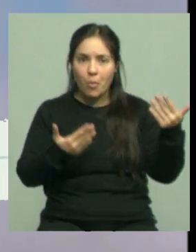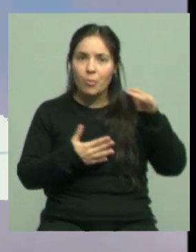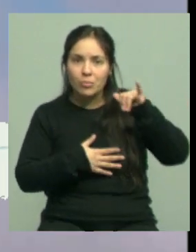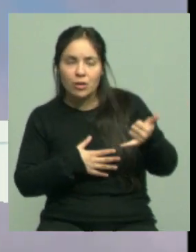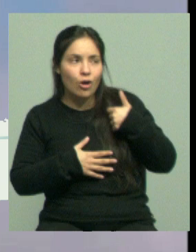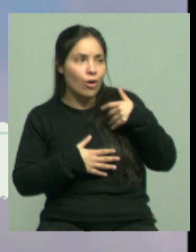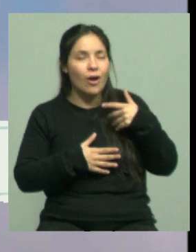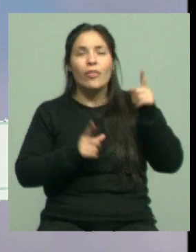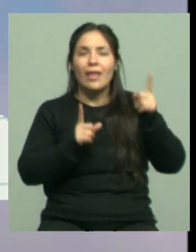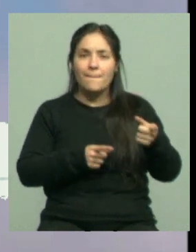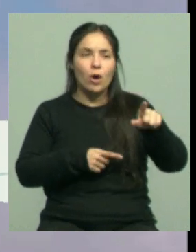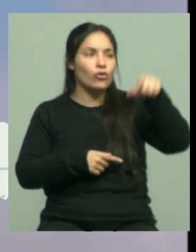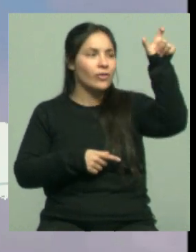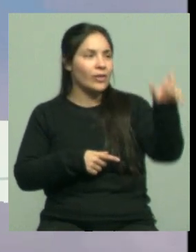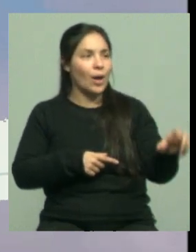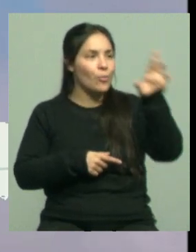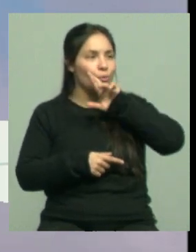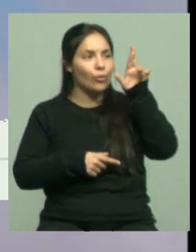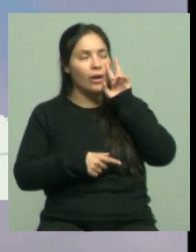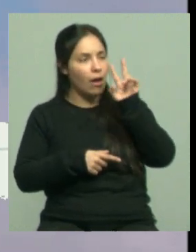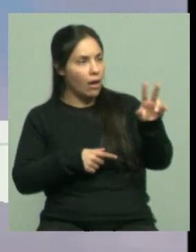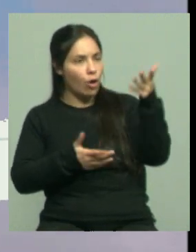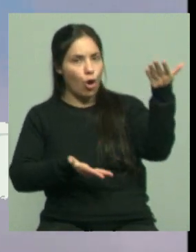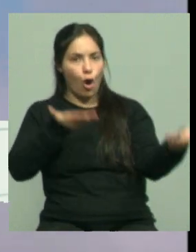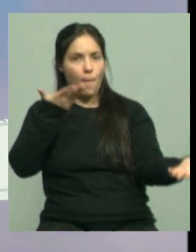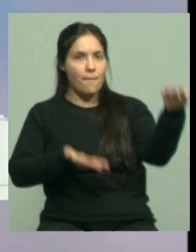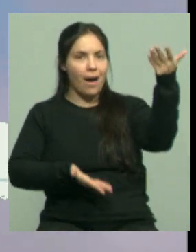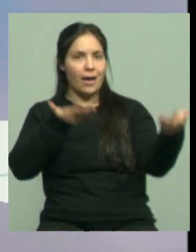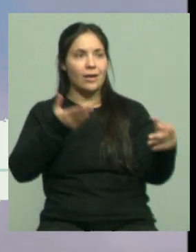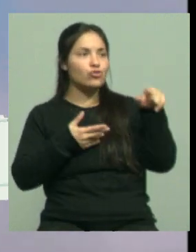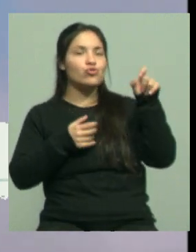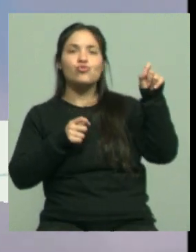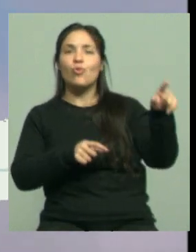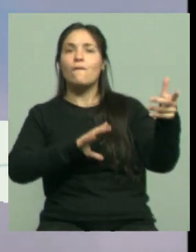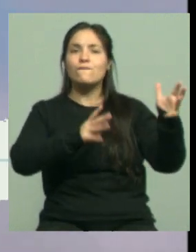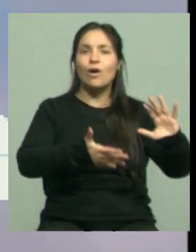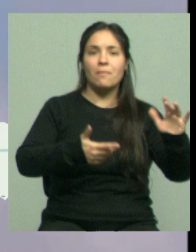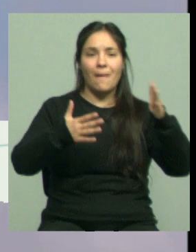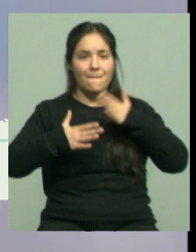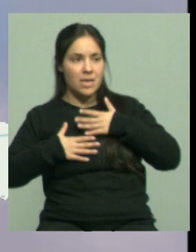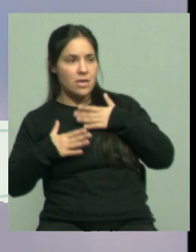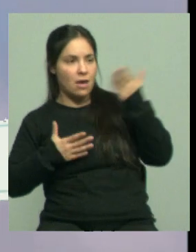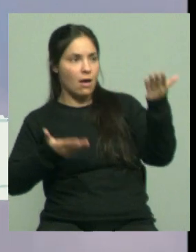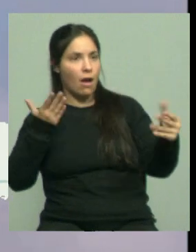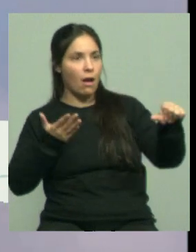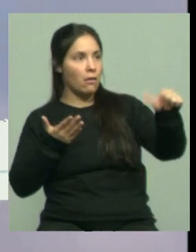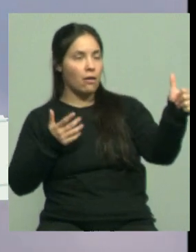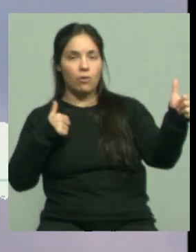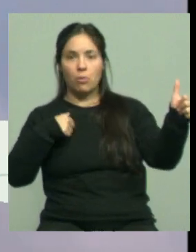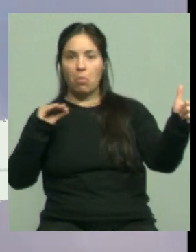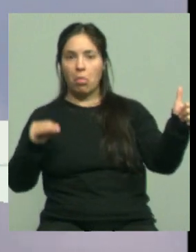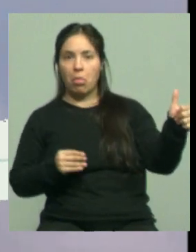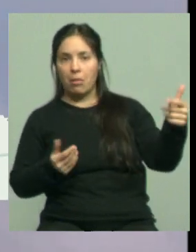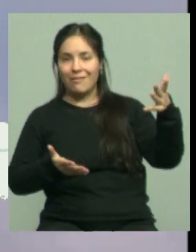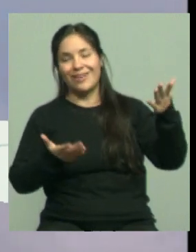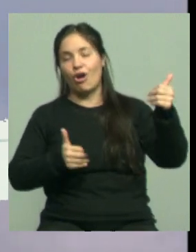comparación también que hacemos las mujeres con otras, de nuestro éxito, de nuestra vida, de lo que no hemos hecho y hasta dónde queremos llegar.